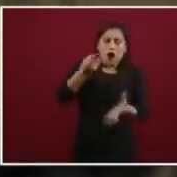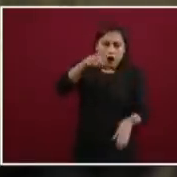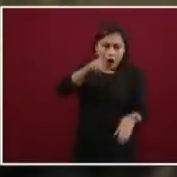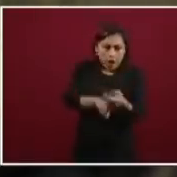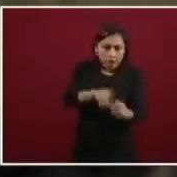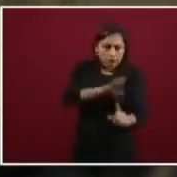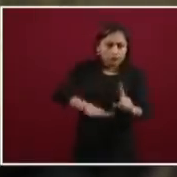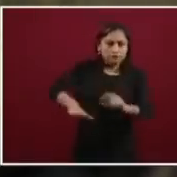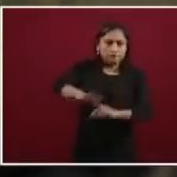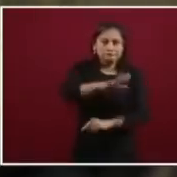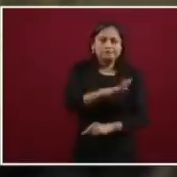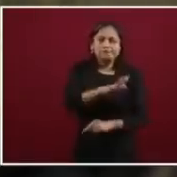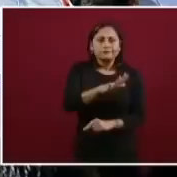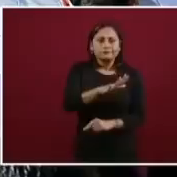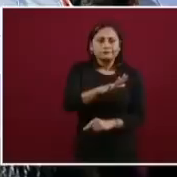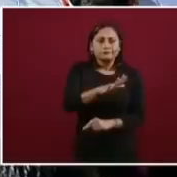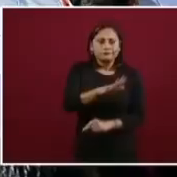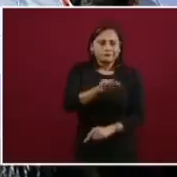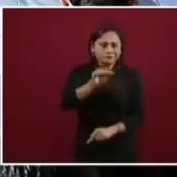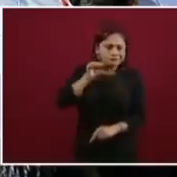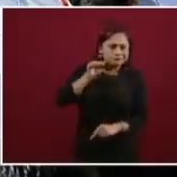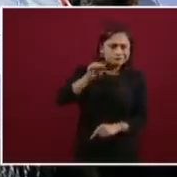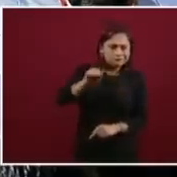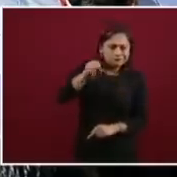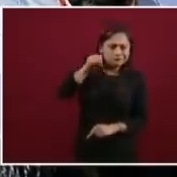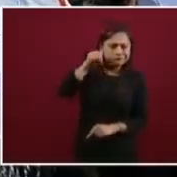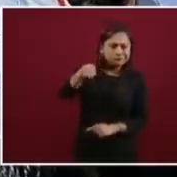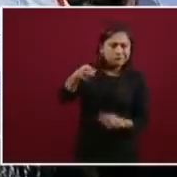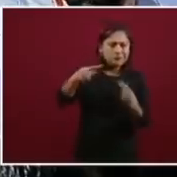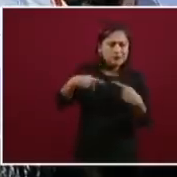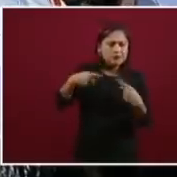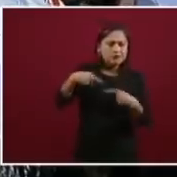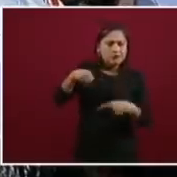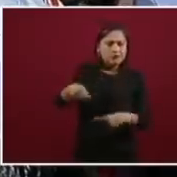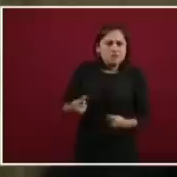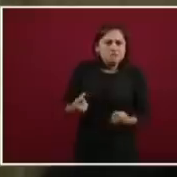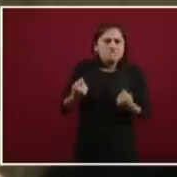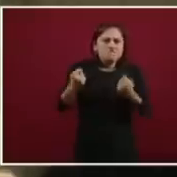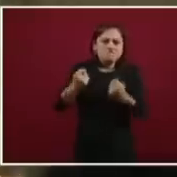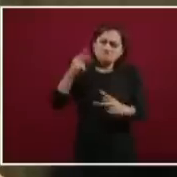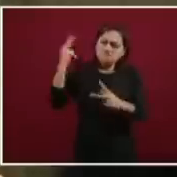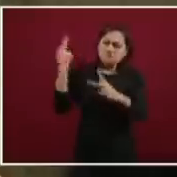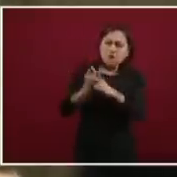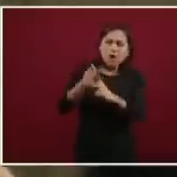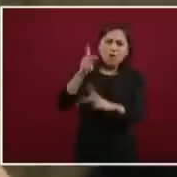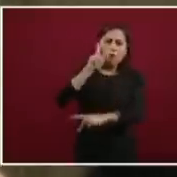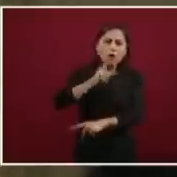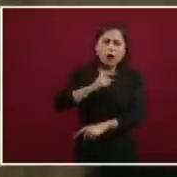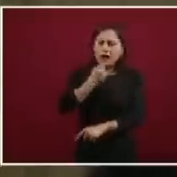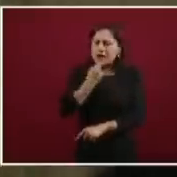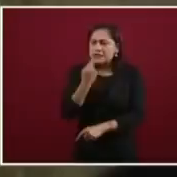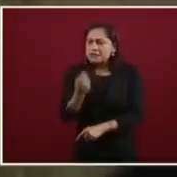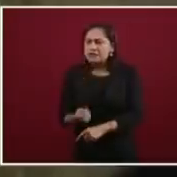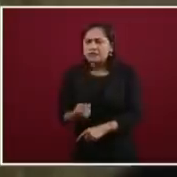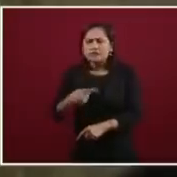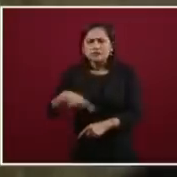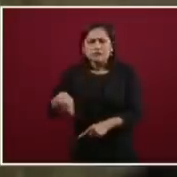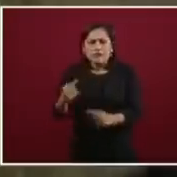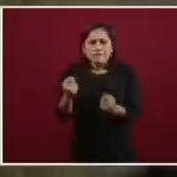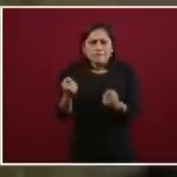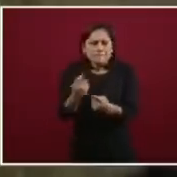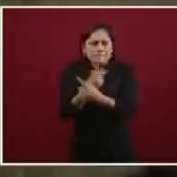esa persona que no tiene escrúpulos y que mata niños y que mata mujeres y que no puede